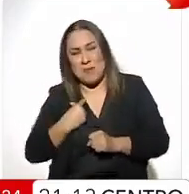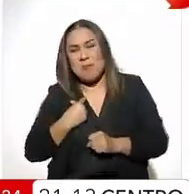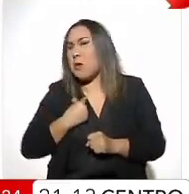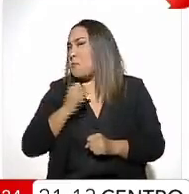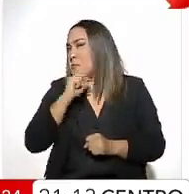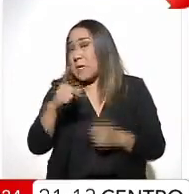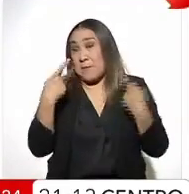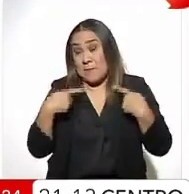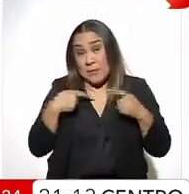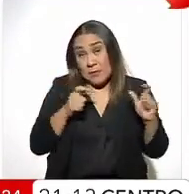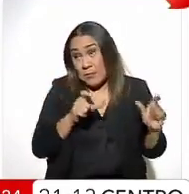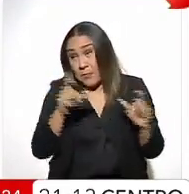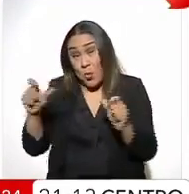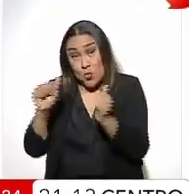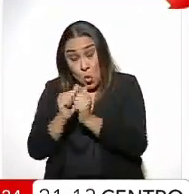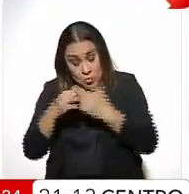él